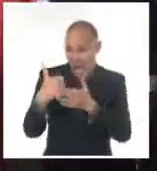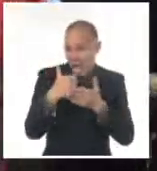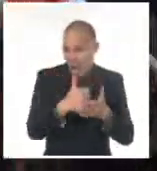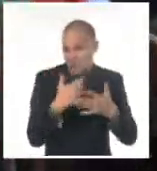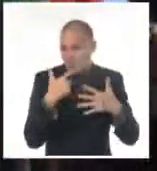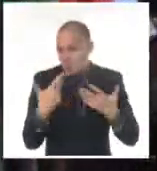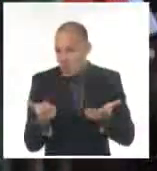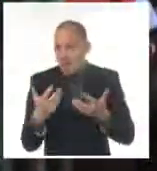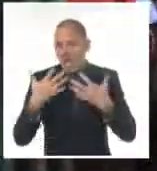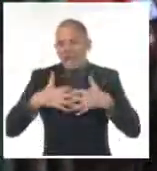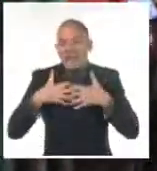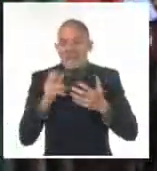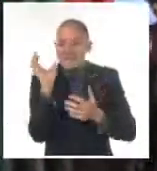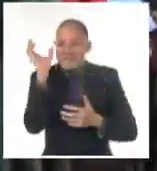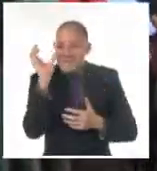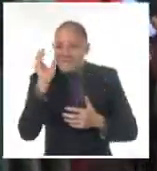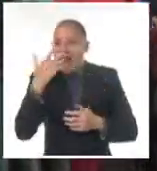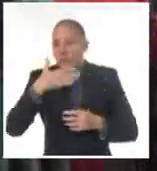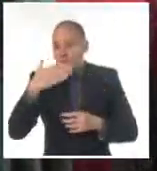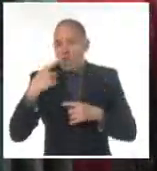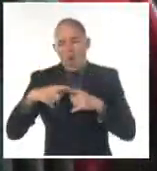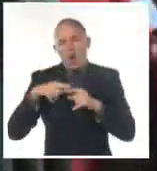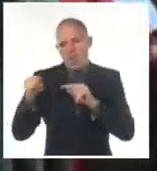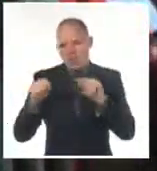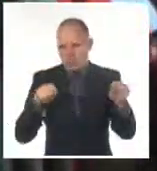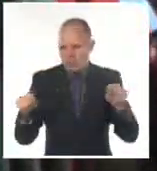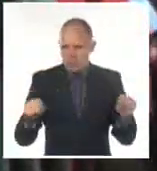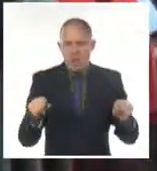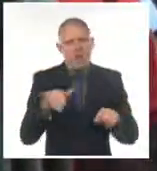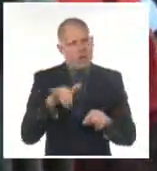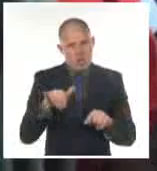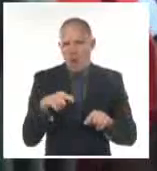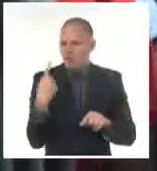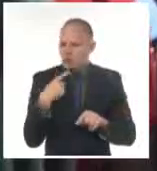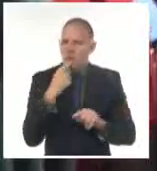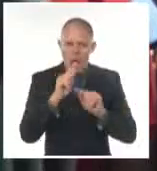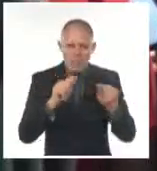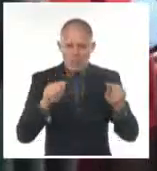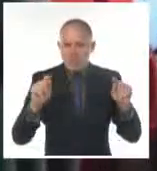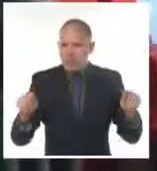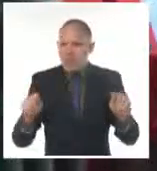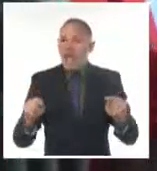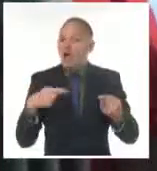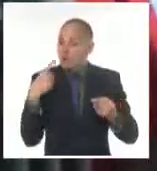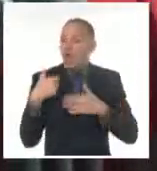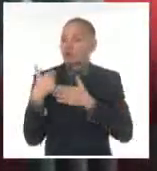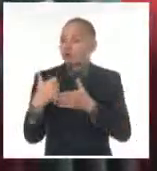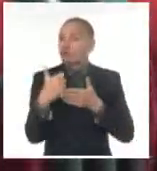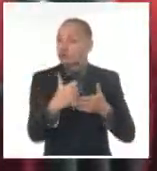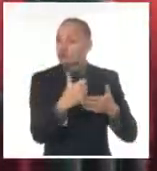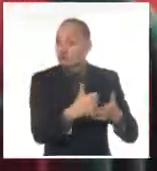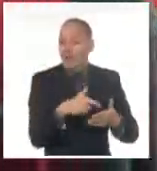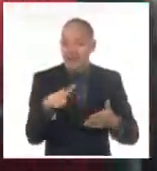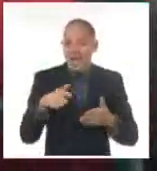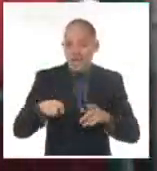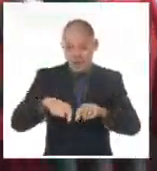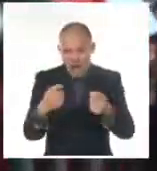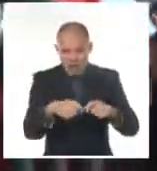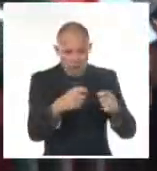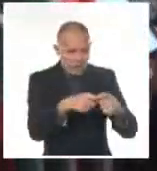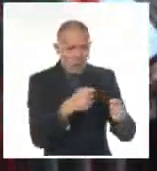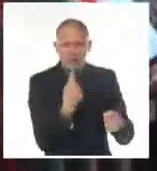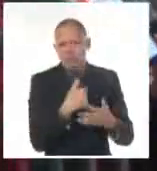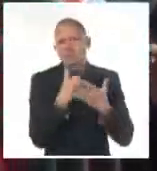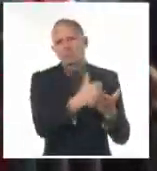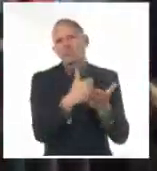con recuperaciones. El Central Césped también y el Central Uruguay también. 11.000 euros cuesta cada acoplamiento. Por ahí tenemos ya 146